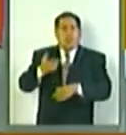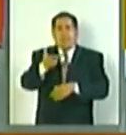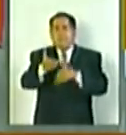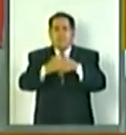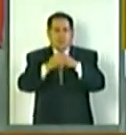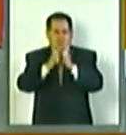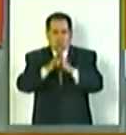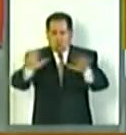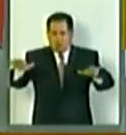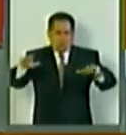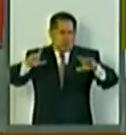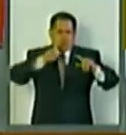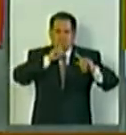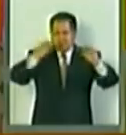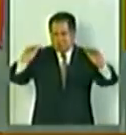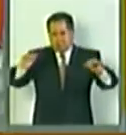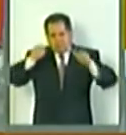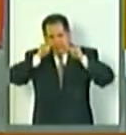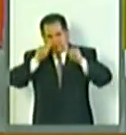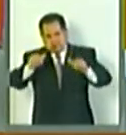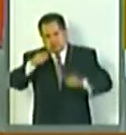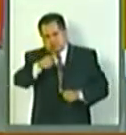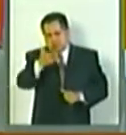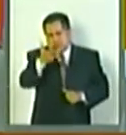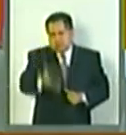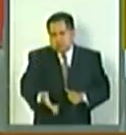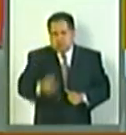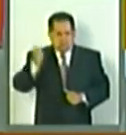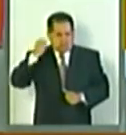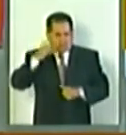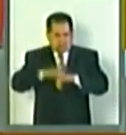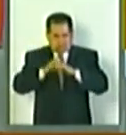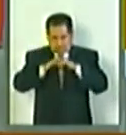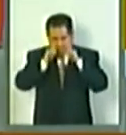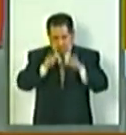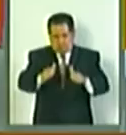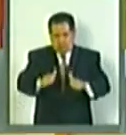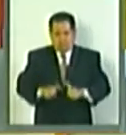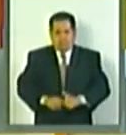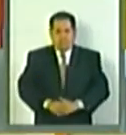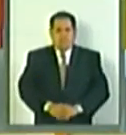Asamblea un poquito de silencio para escuchar al expositor.